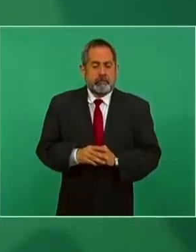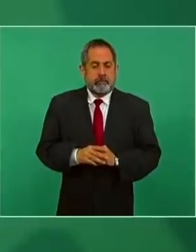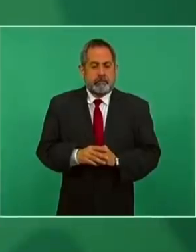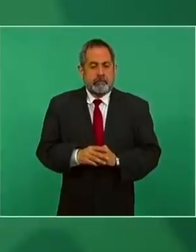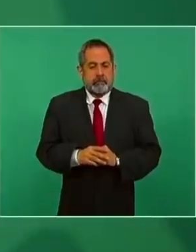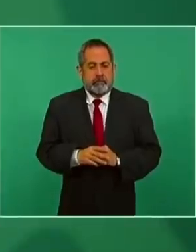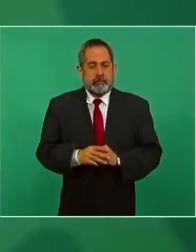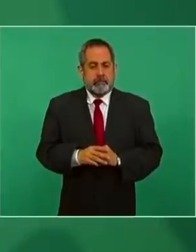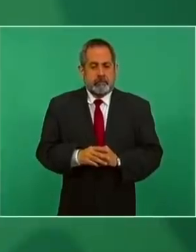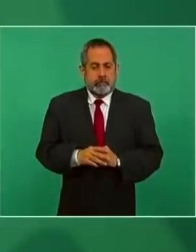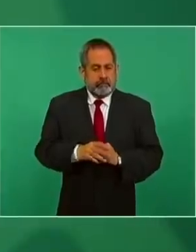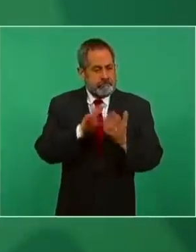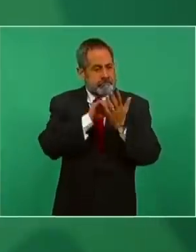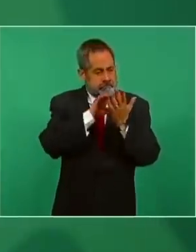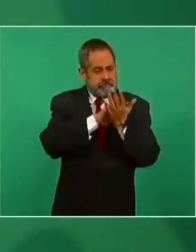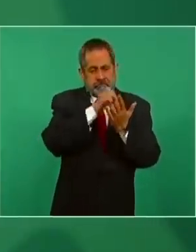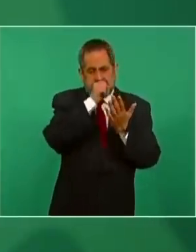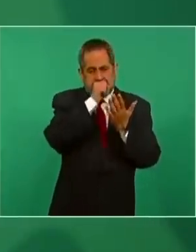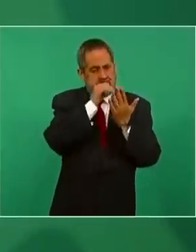Revisamos una agenda.